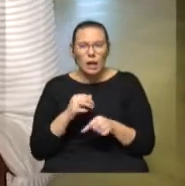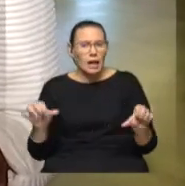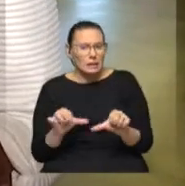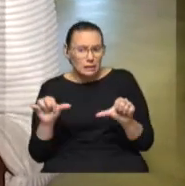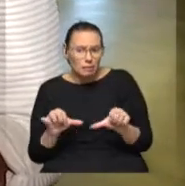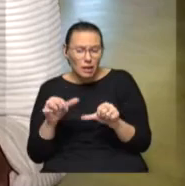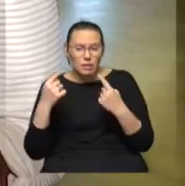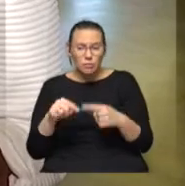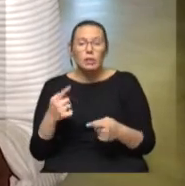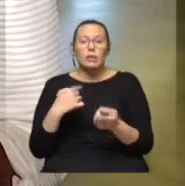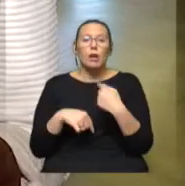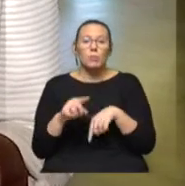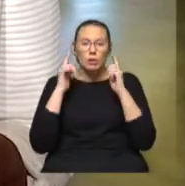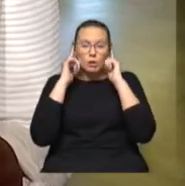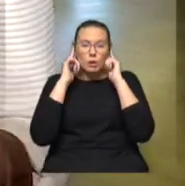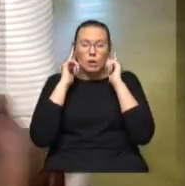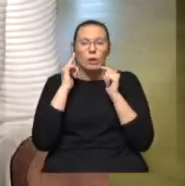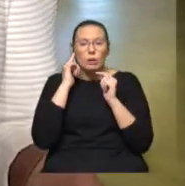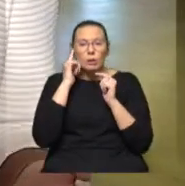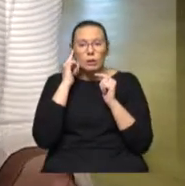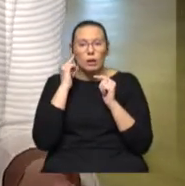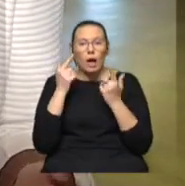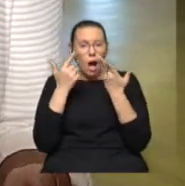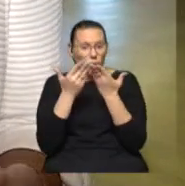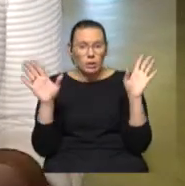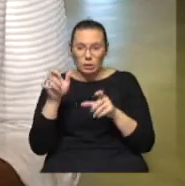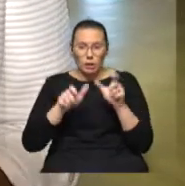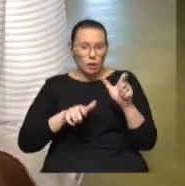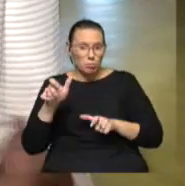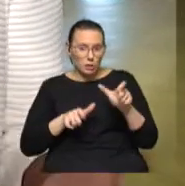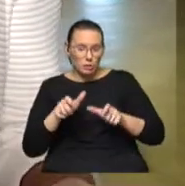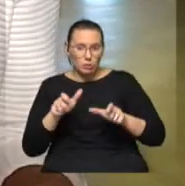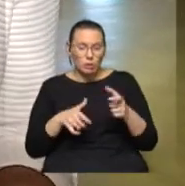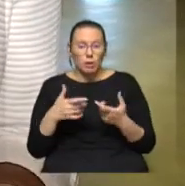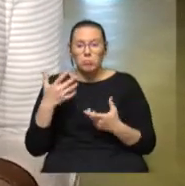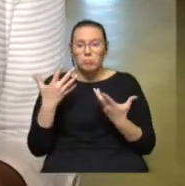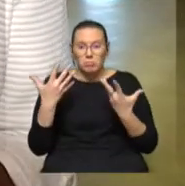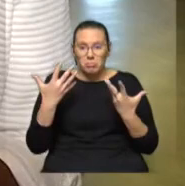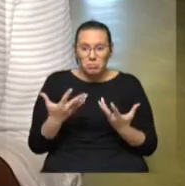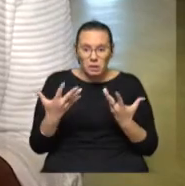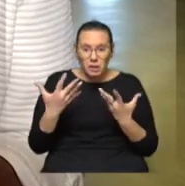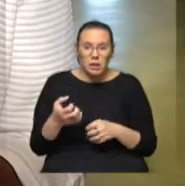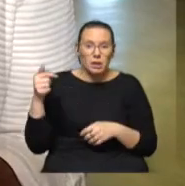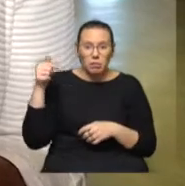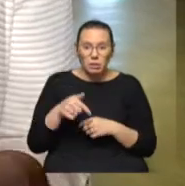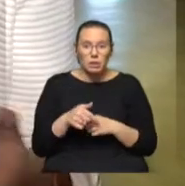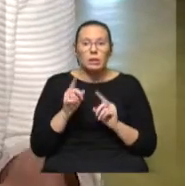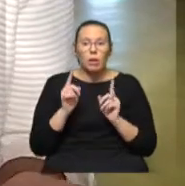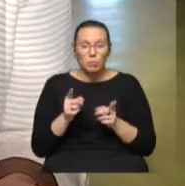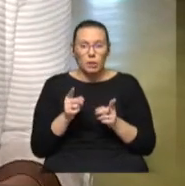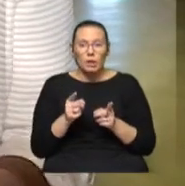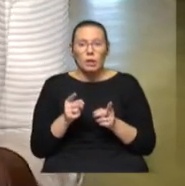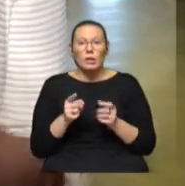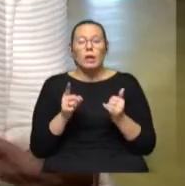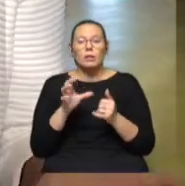actividades, pero la idea es, por un lado, bueno, hacerla abierto al público para quien se quisiera sumar. También se transmitió